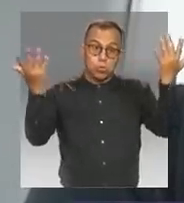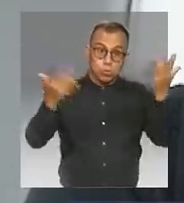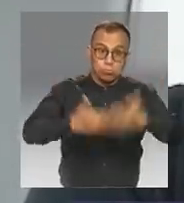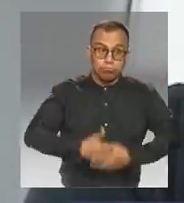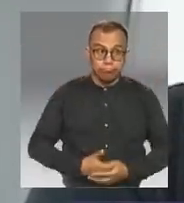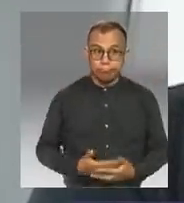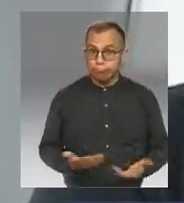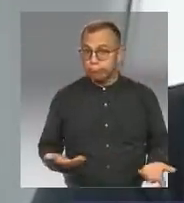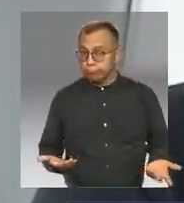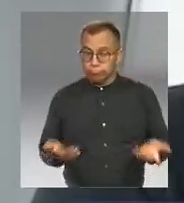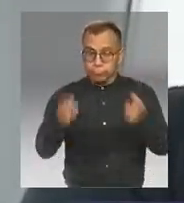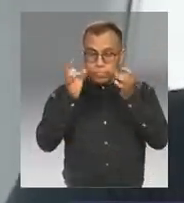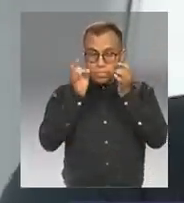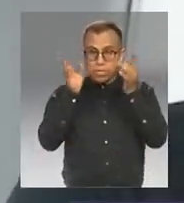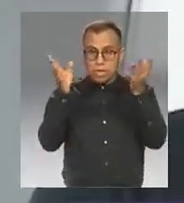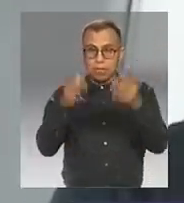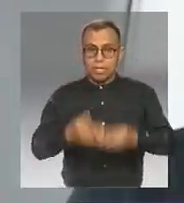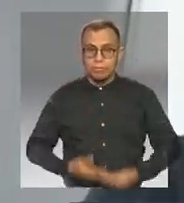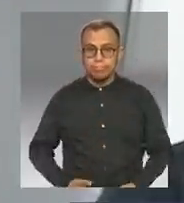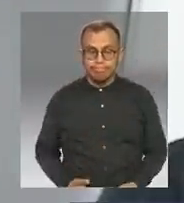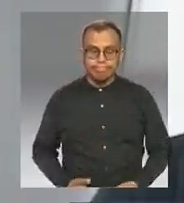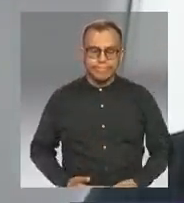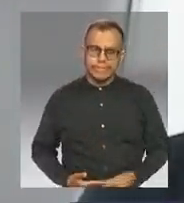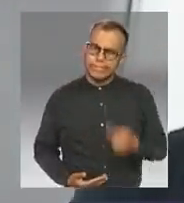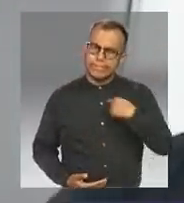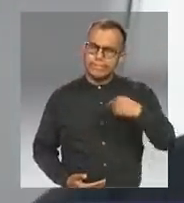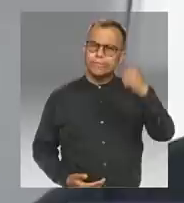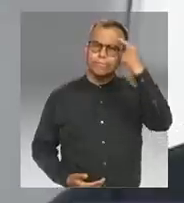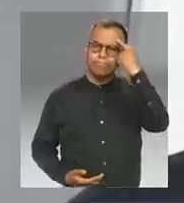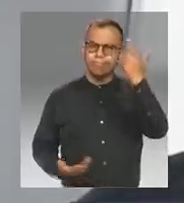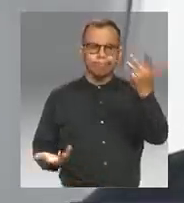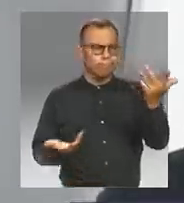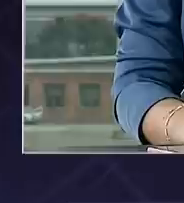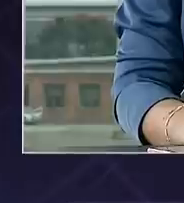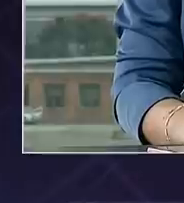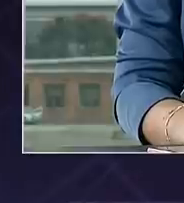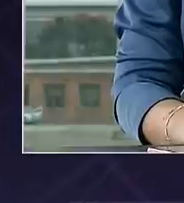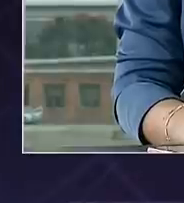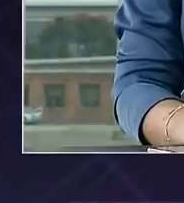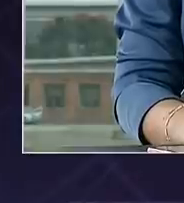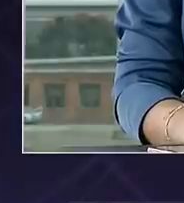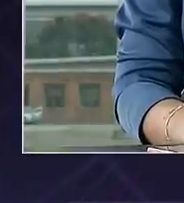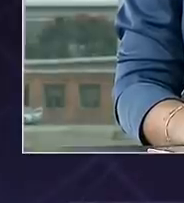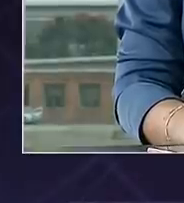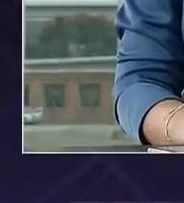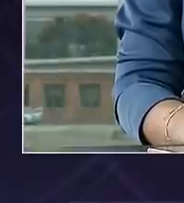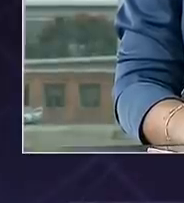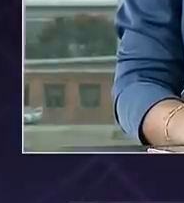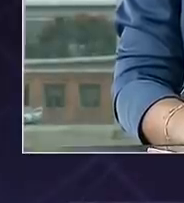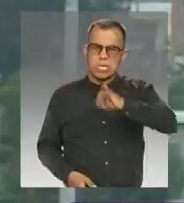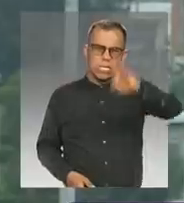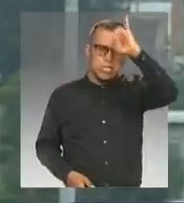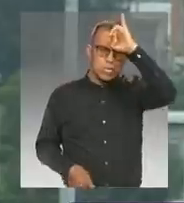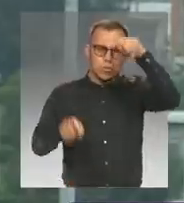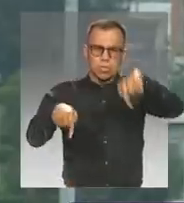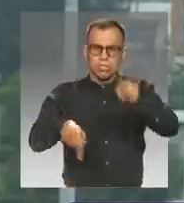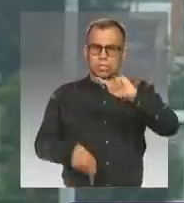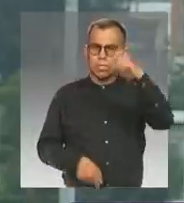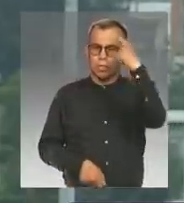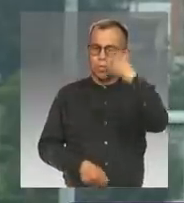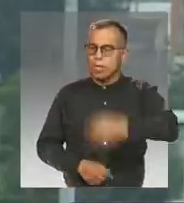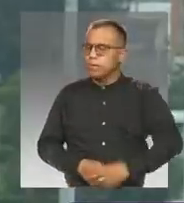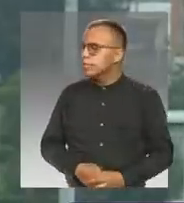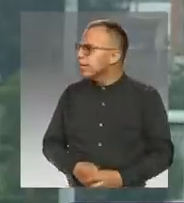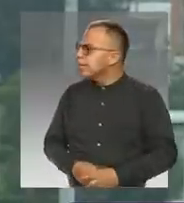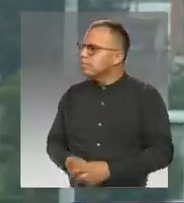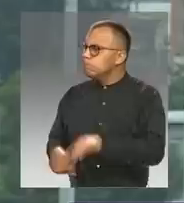es terrible pensar cómo llegamos a esta idiotez de gobierno. ¿Qué considera